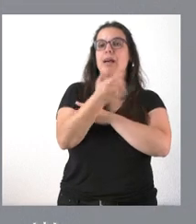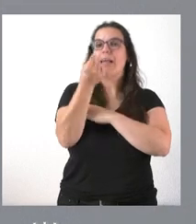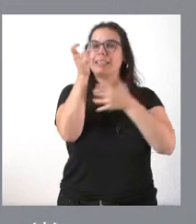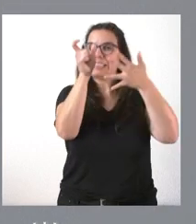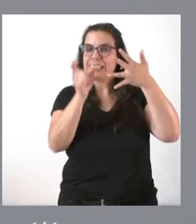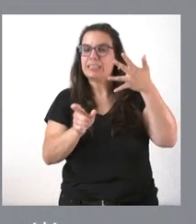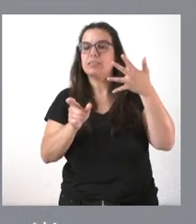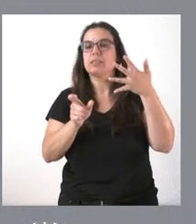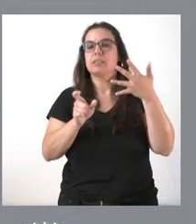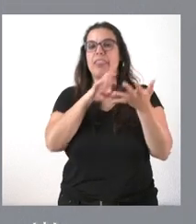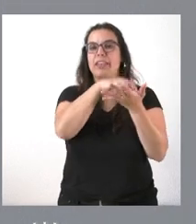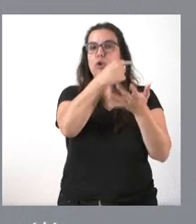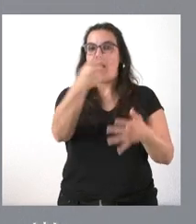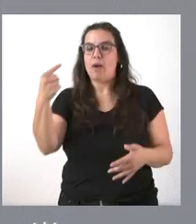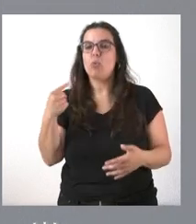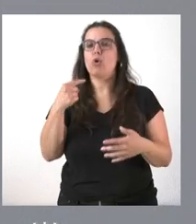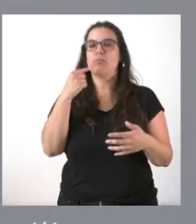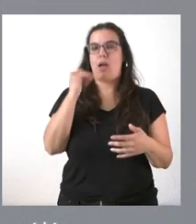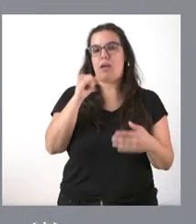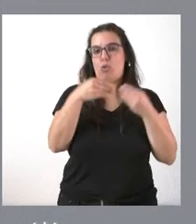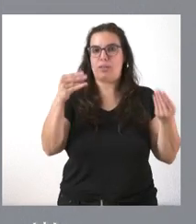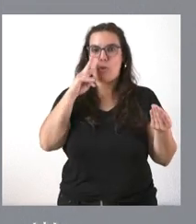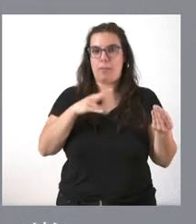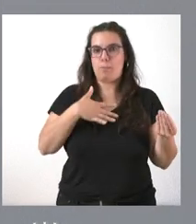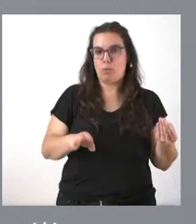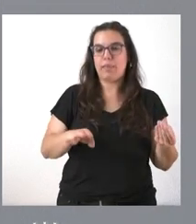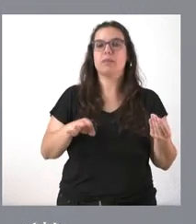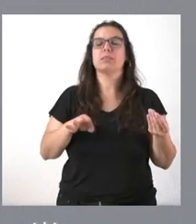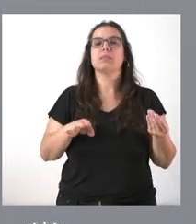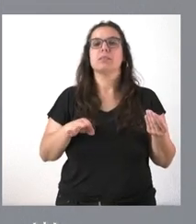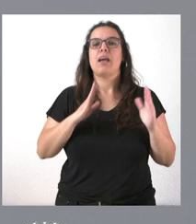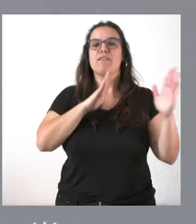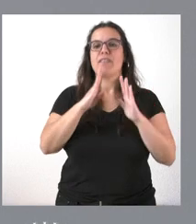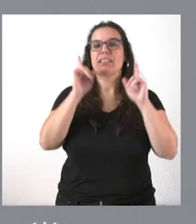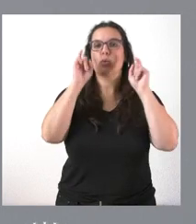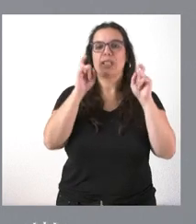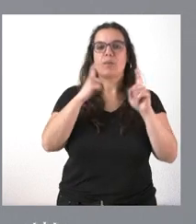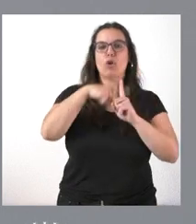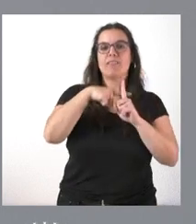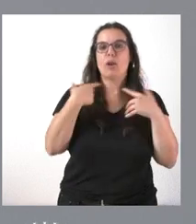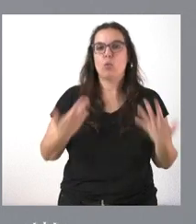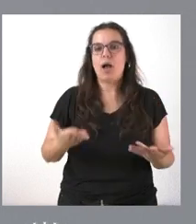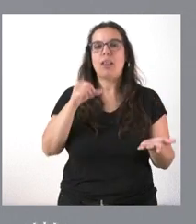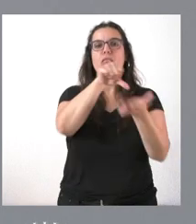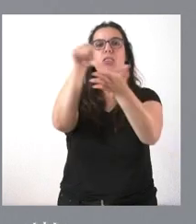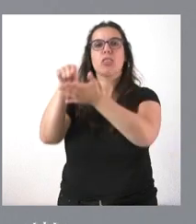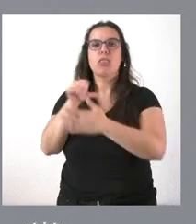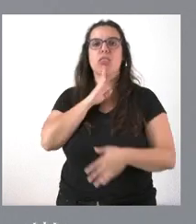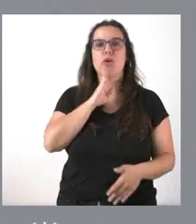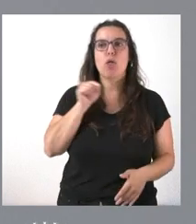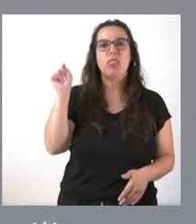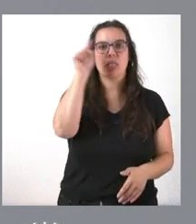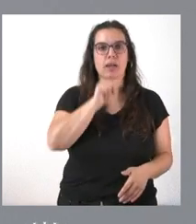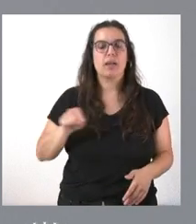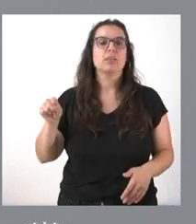que corresponden a cada uno de los centros en que momento y En qué fase educativa se desarrollan en localidad están